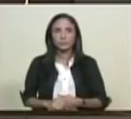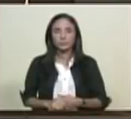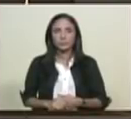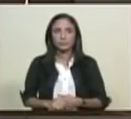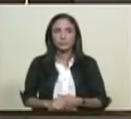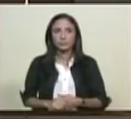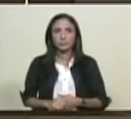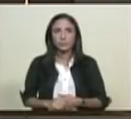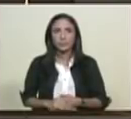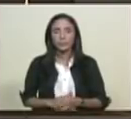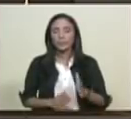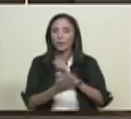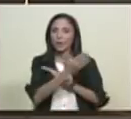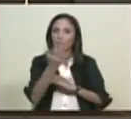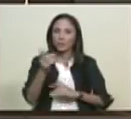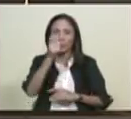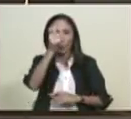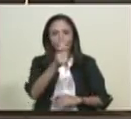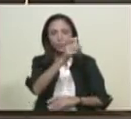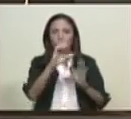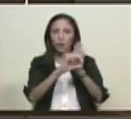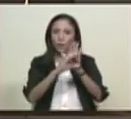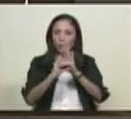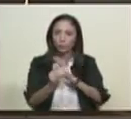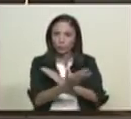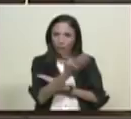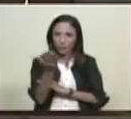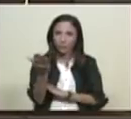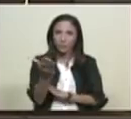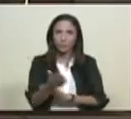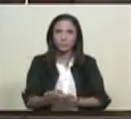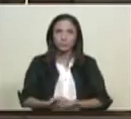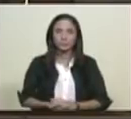Constituyente, doctor Michael Moreno. Aquí está la